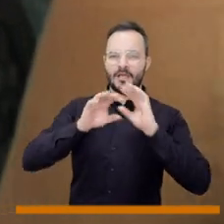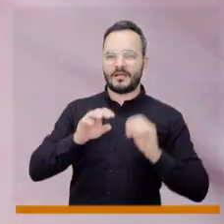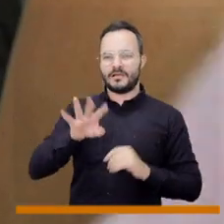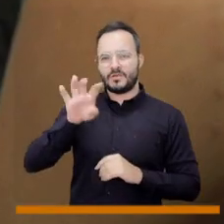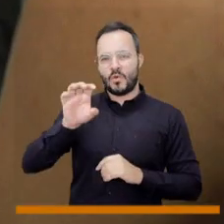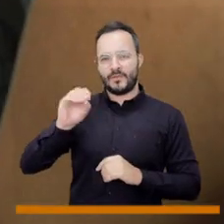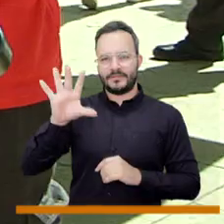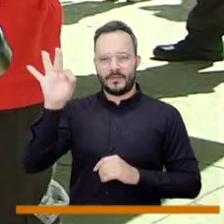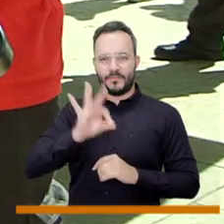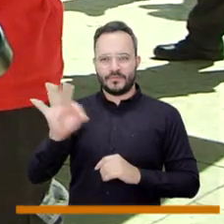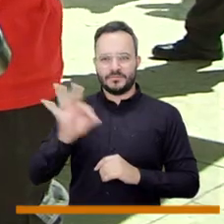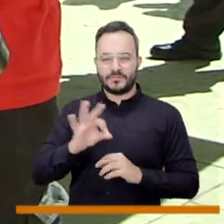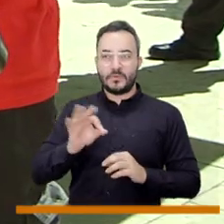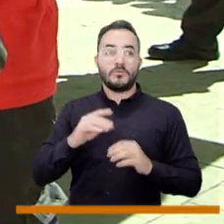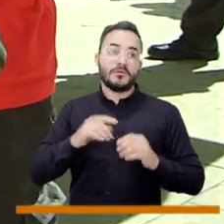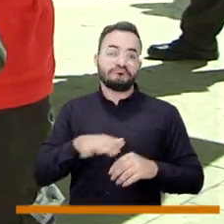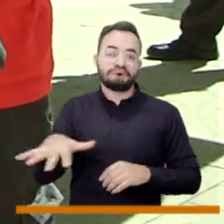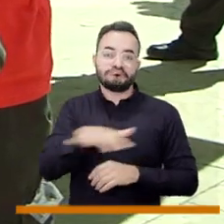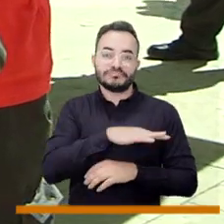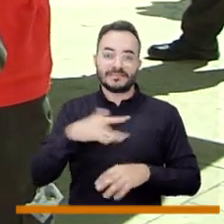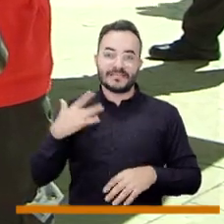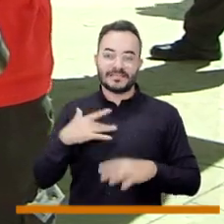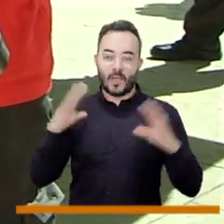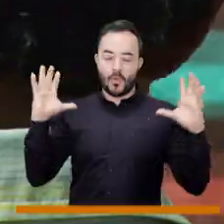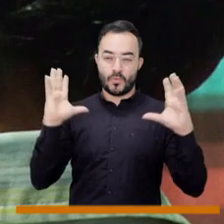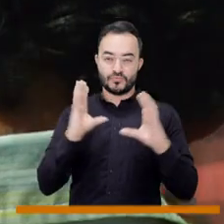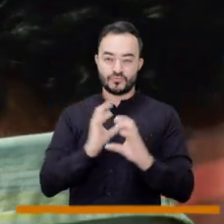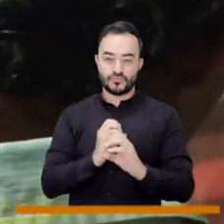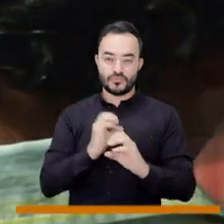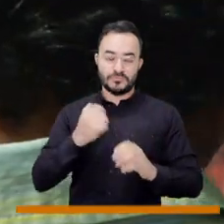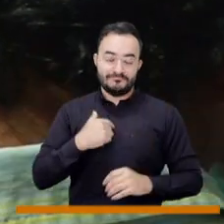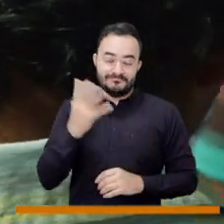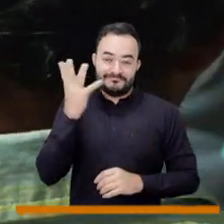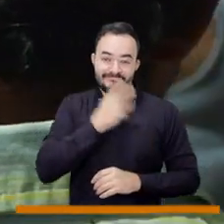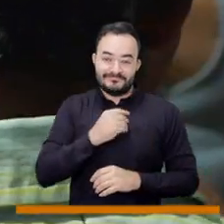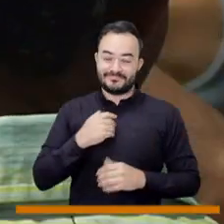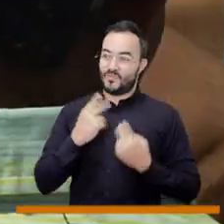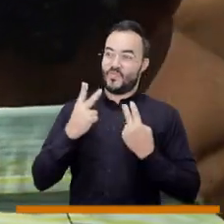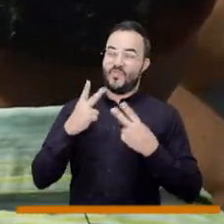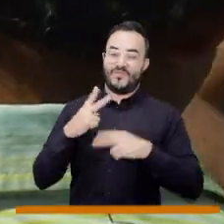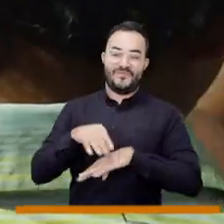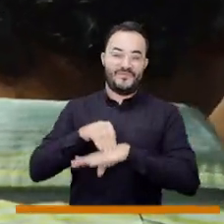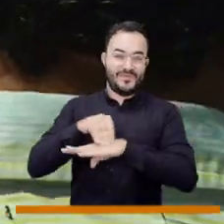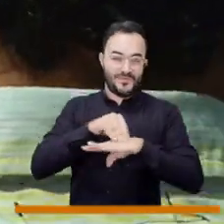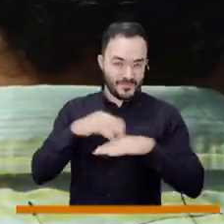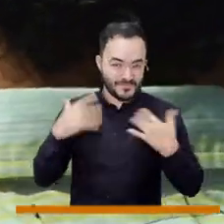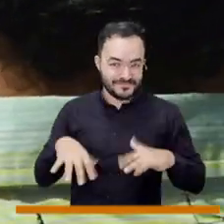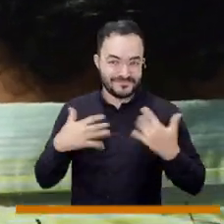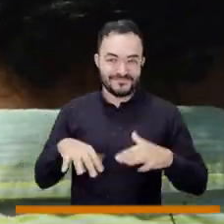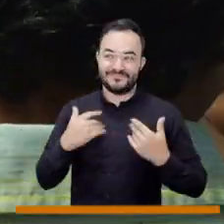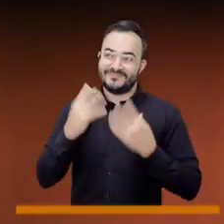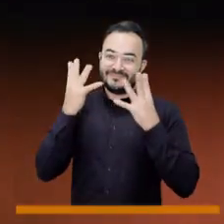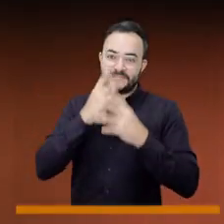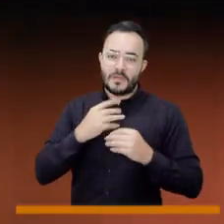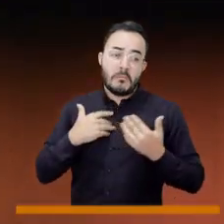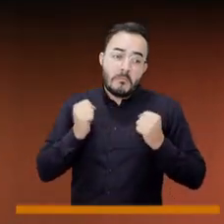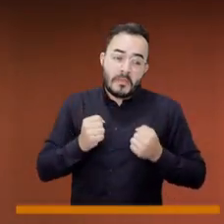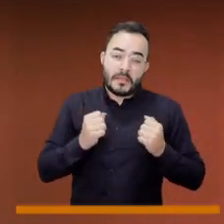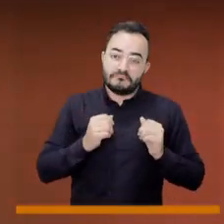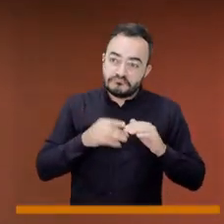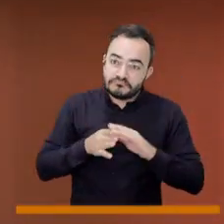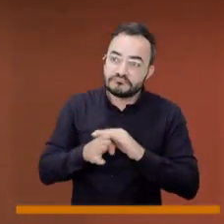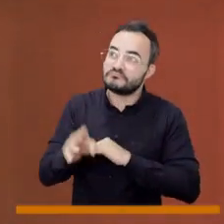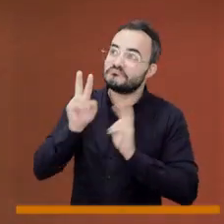un 90%, entonces en realidad sí se va a hacer oscuro, va a ser un fenómeno muy bonito y vale la pena salir a